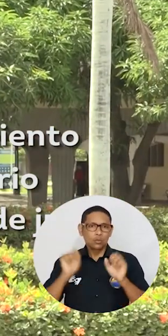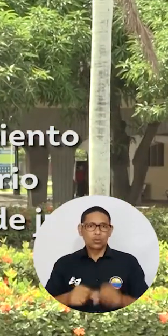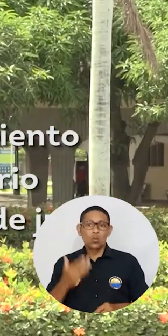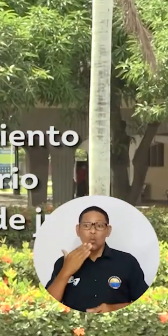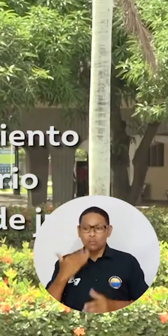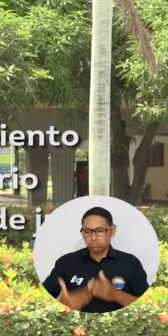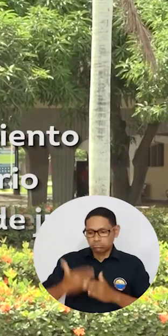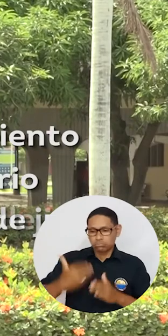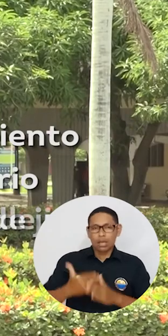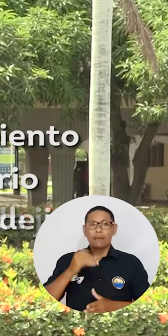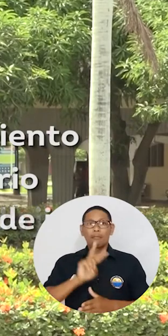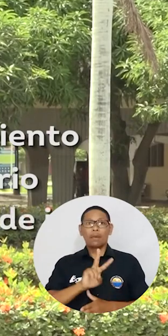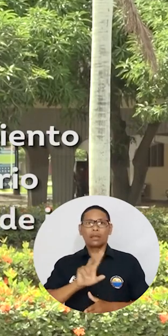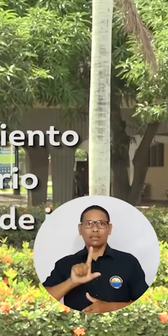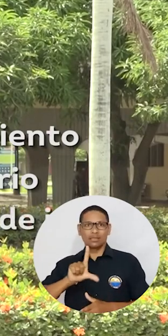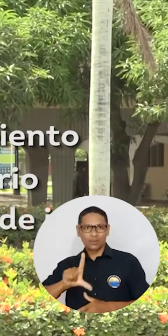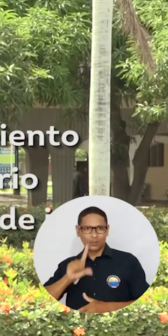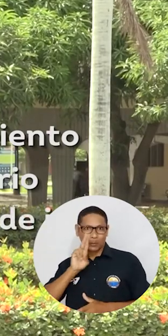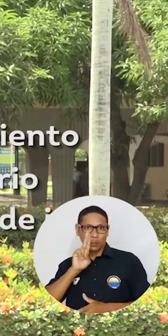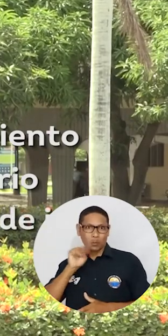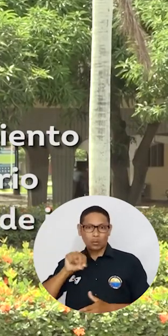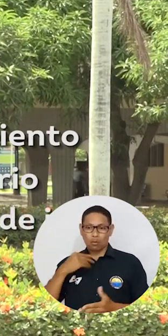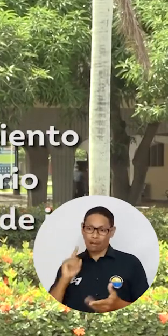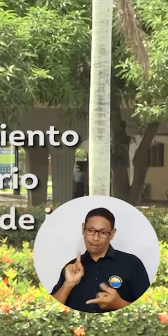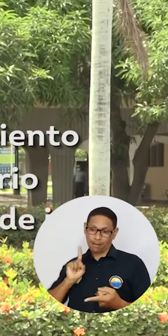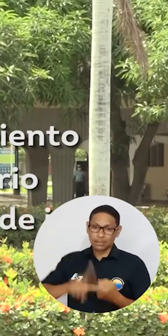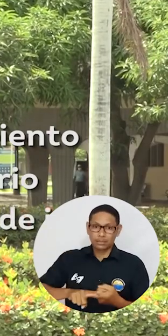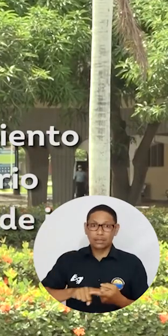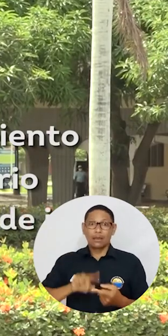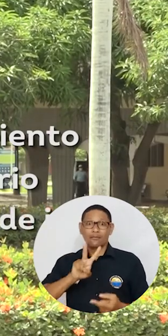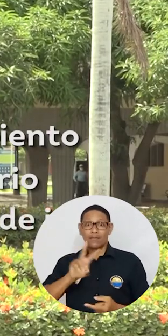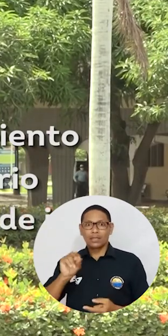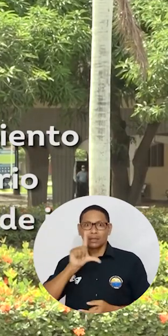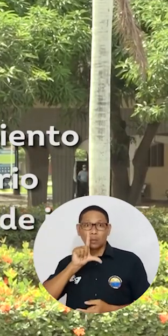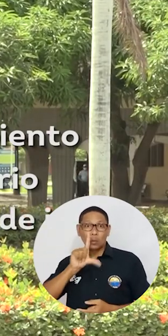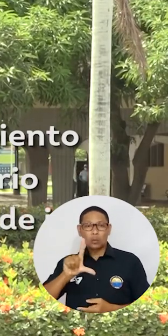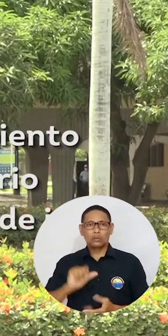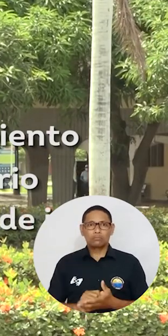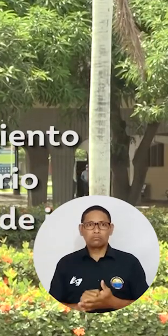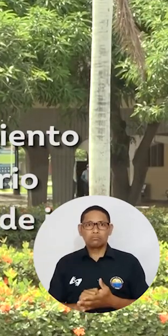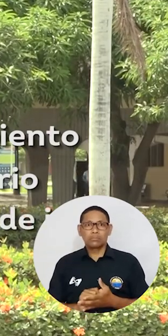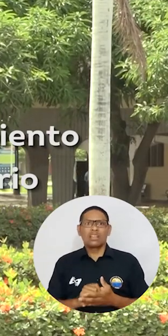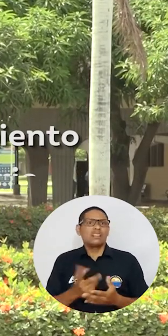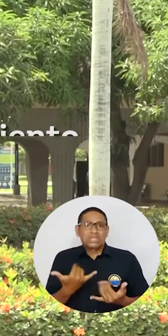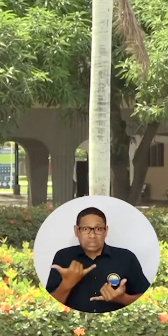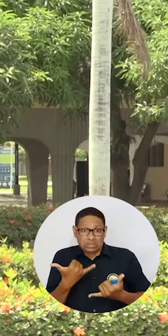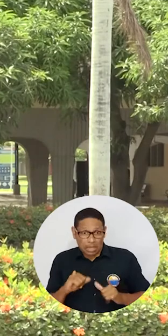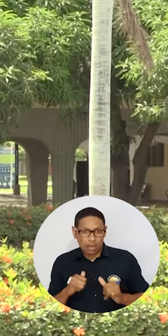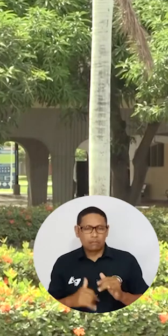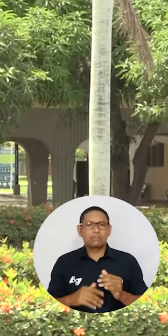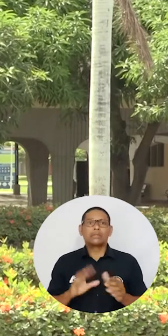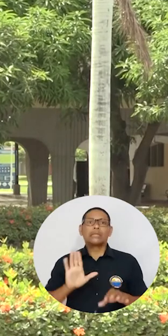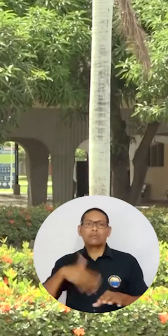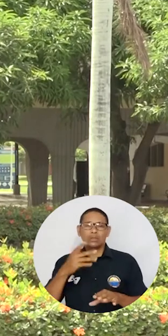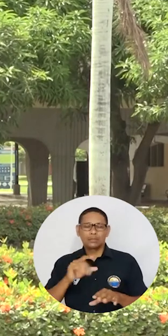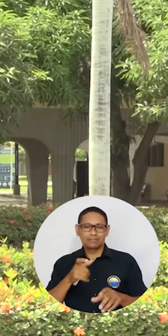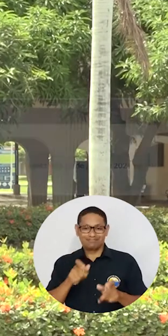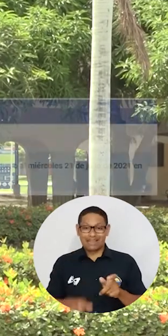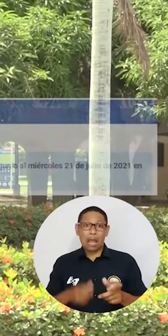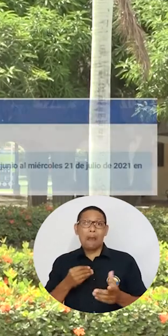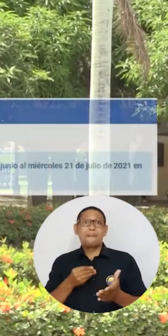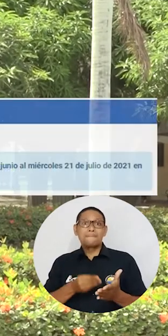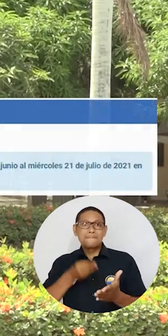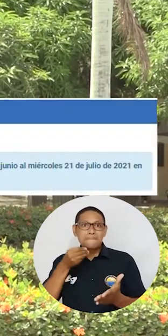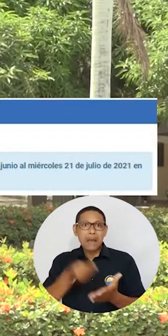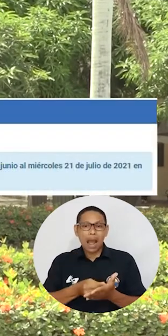desde el día 21 de junio hasta el 20 de julio. Posterior a esto, el aspirante deberá hacer el pago correspondiente